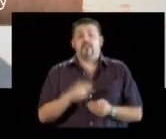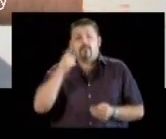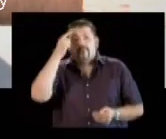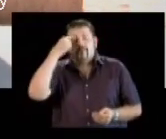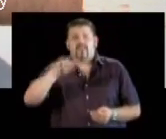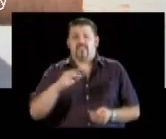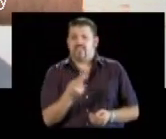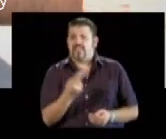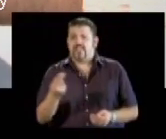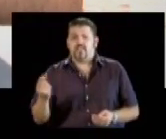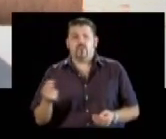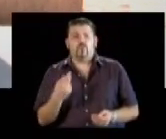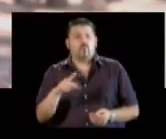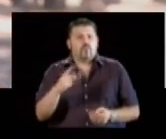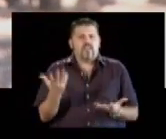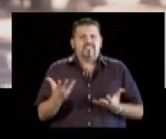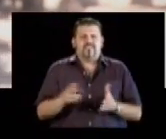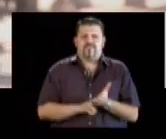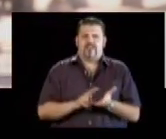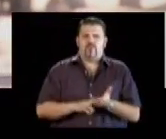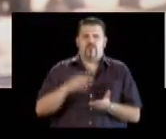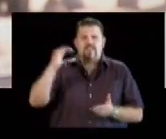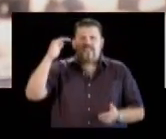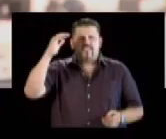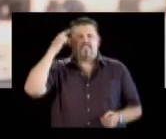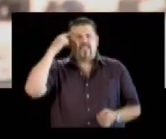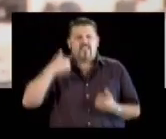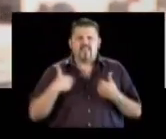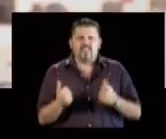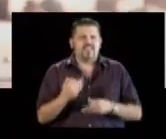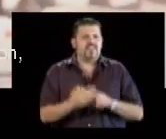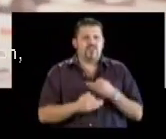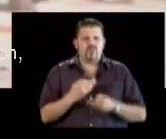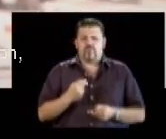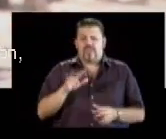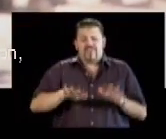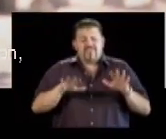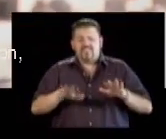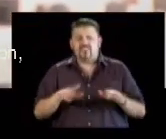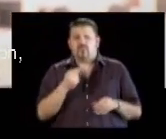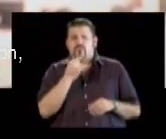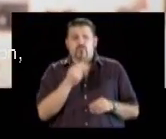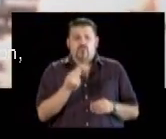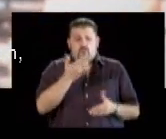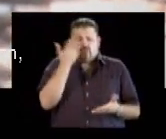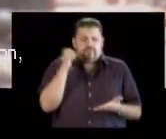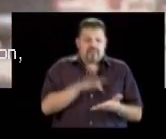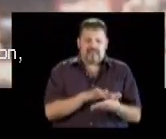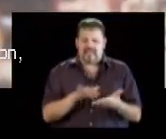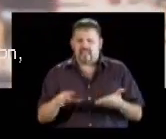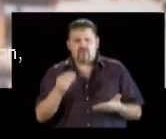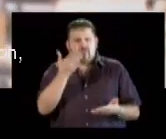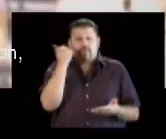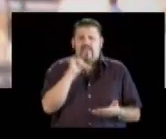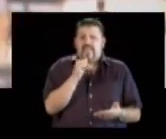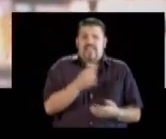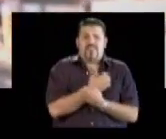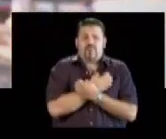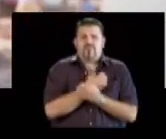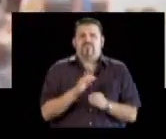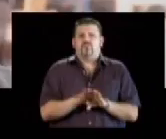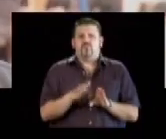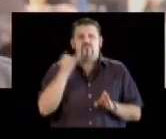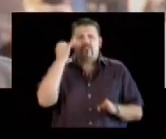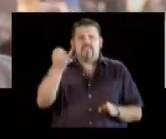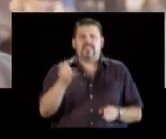puedan valorarse por sí solos y no estar después que no sepan leer, que no sepan nada de educación, ni escribir, ni nada, pues no van a